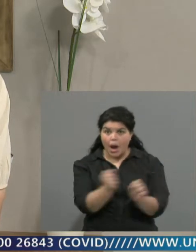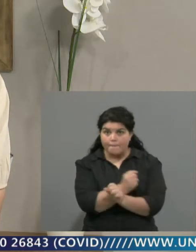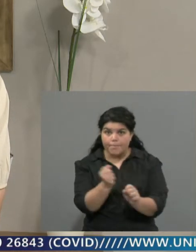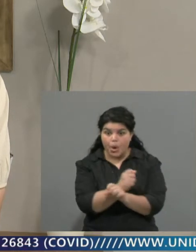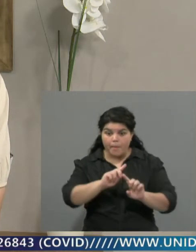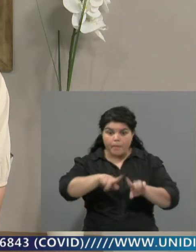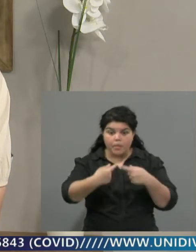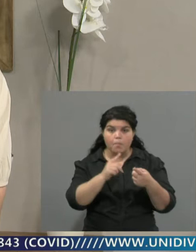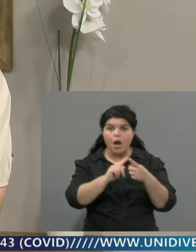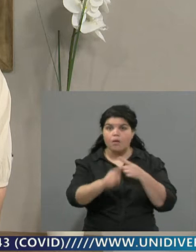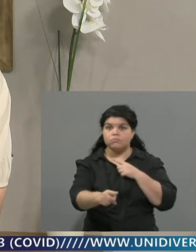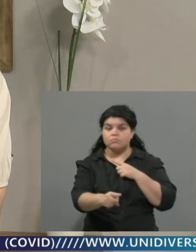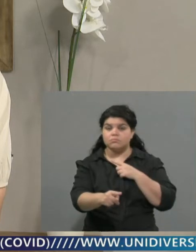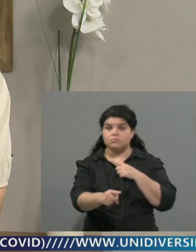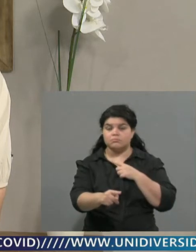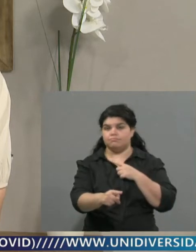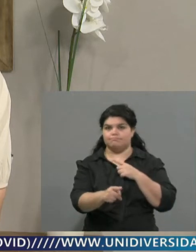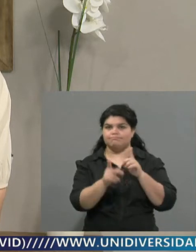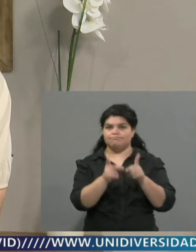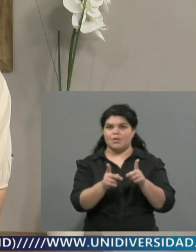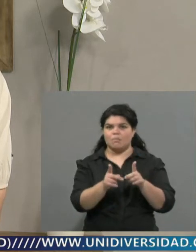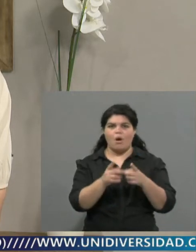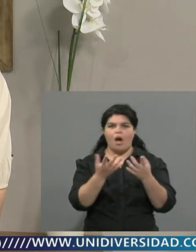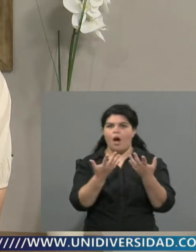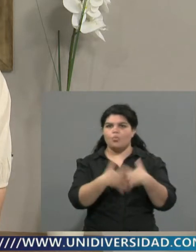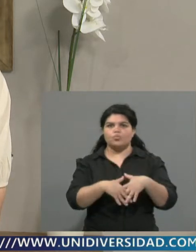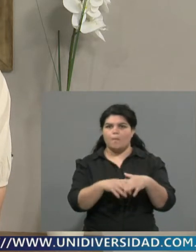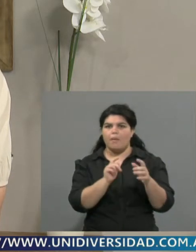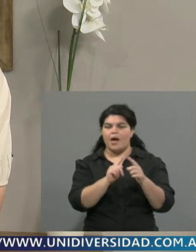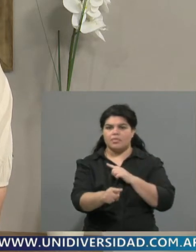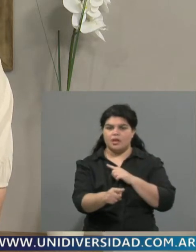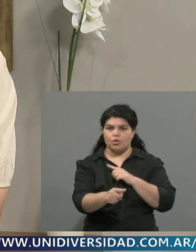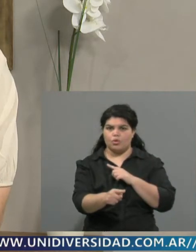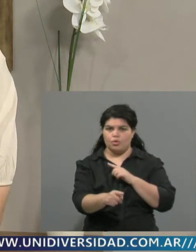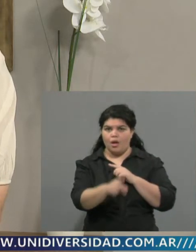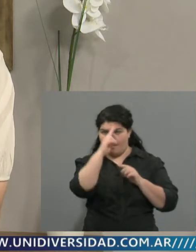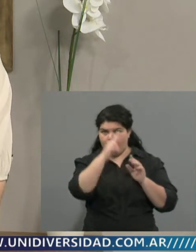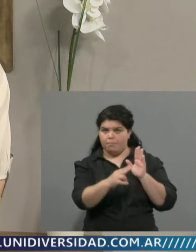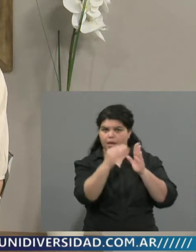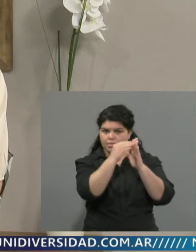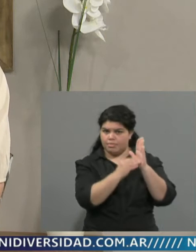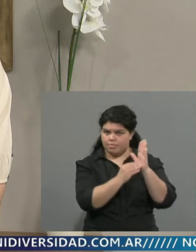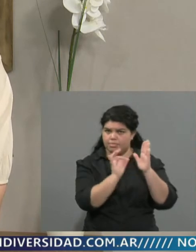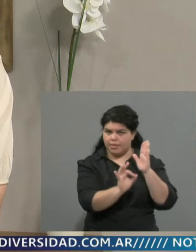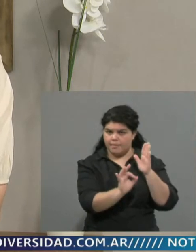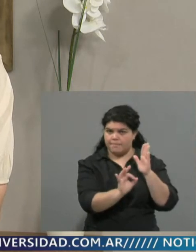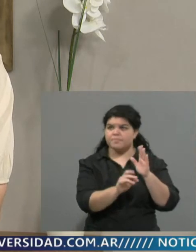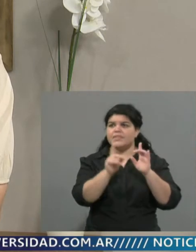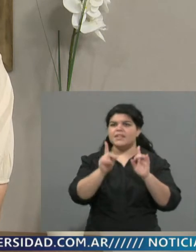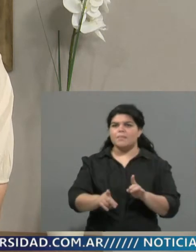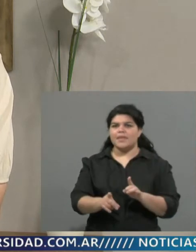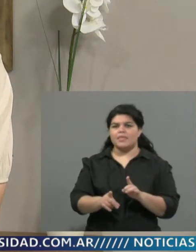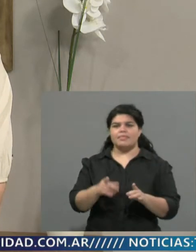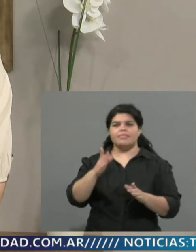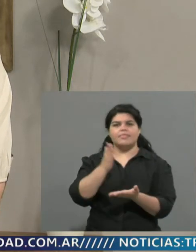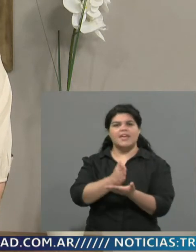leyes rigen, salvo en general cuando se trata de derechos sexuales y reproductivos. Reproductivos y no reproductivos, ¿no?